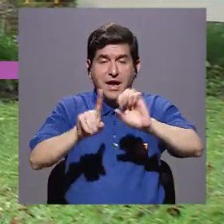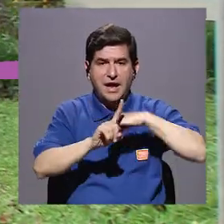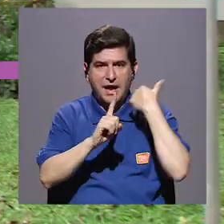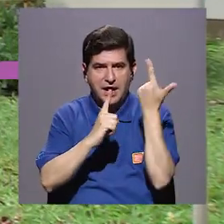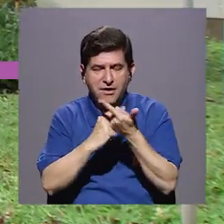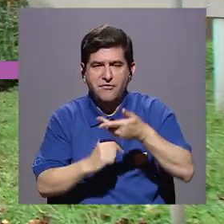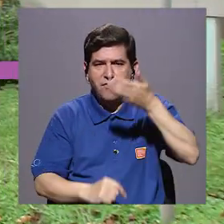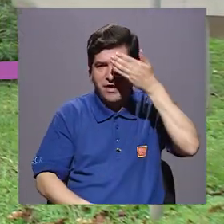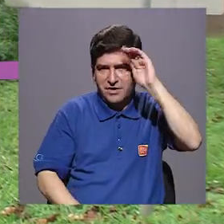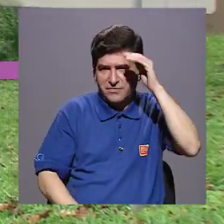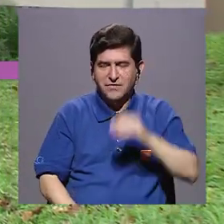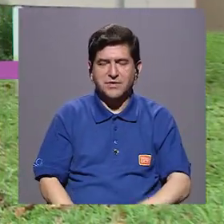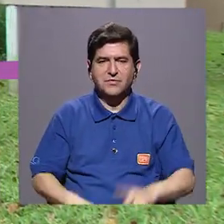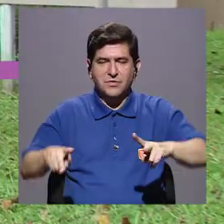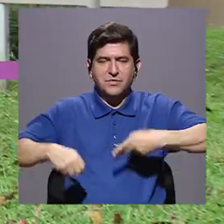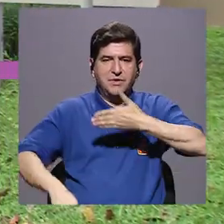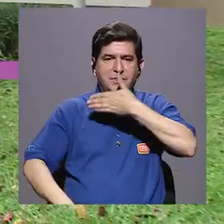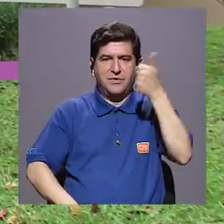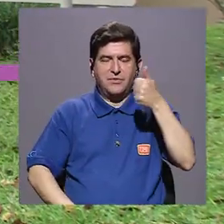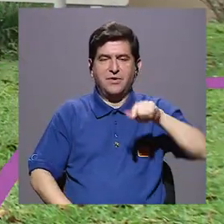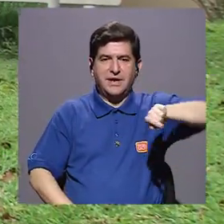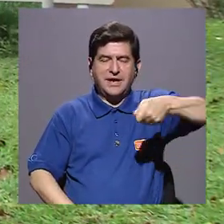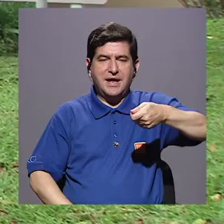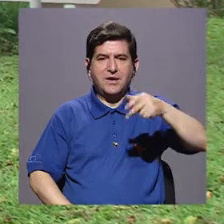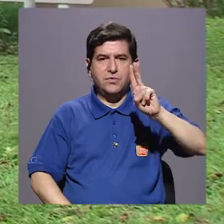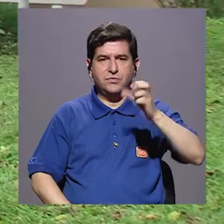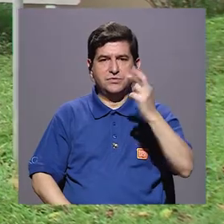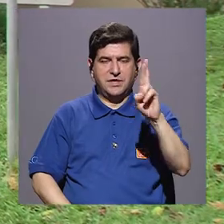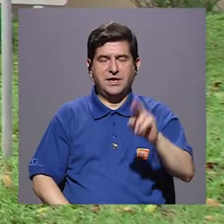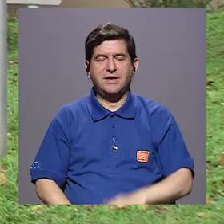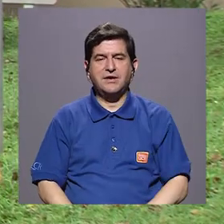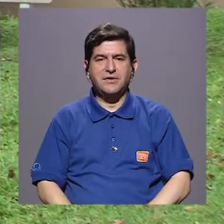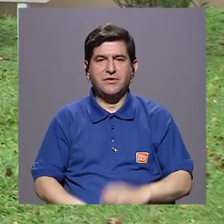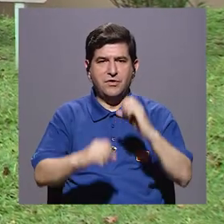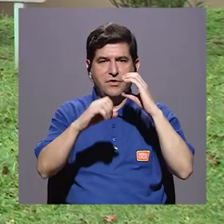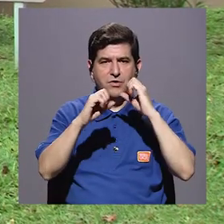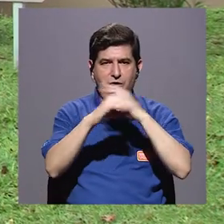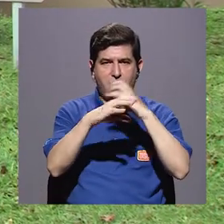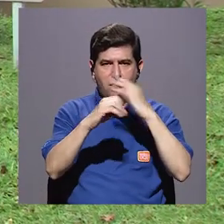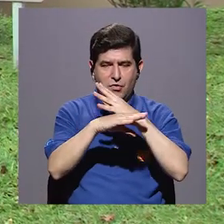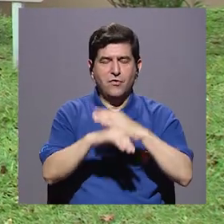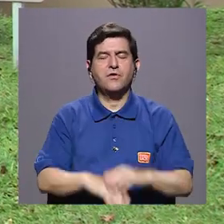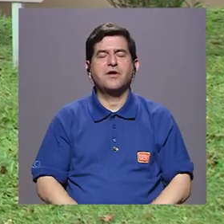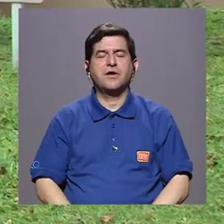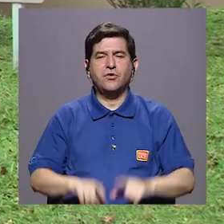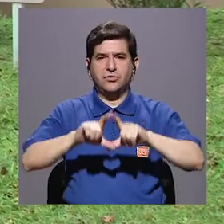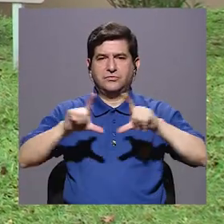través de nuestras redes sociales en Facebook, en Vivir Mejor Canal UCR, en nuestro correo electrónico